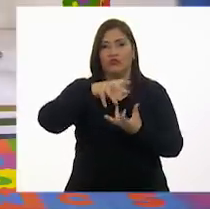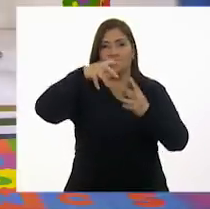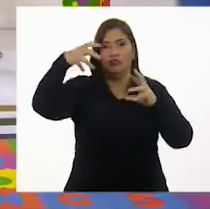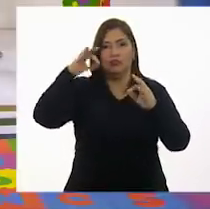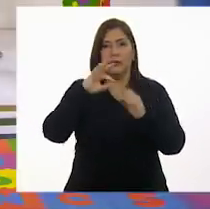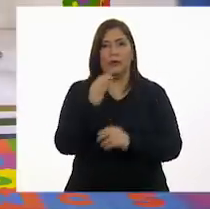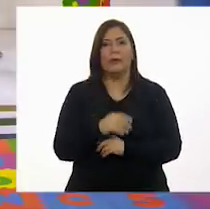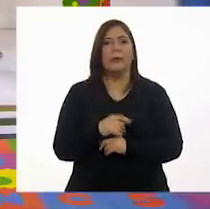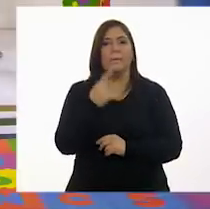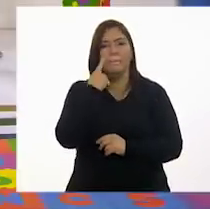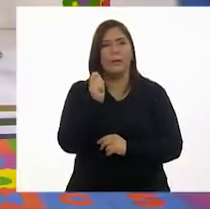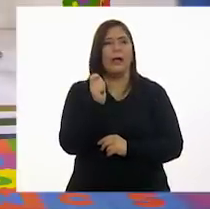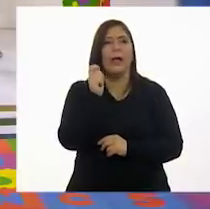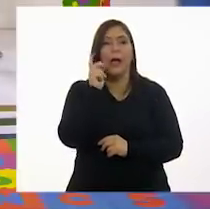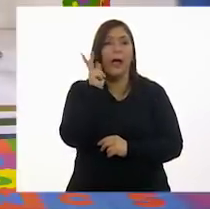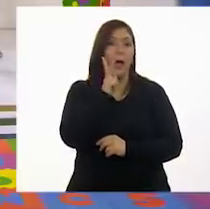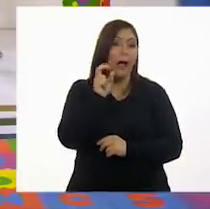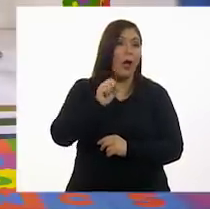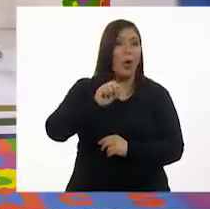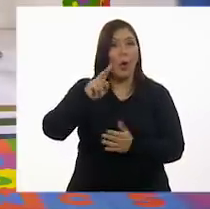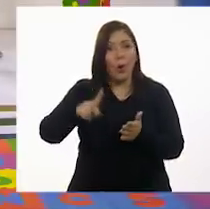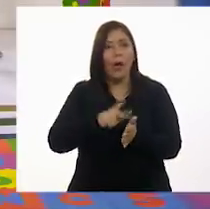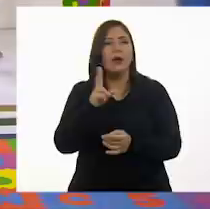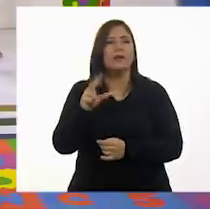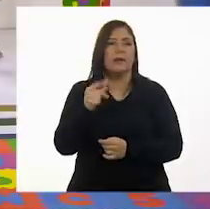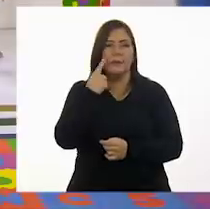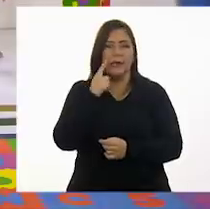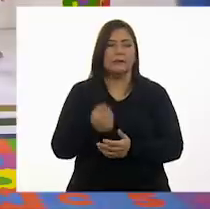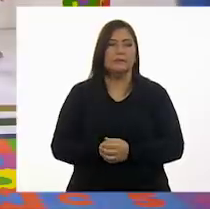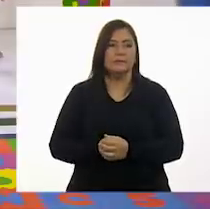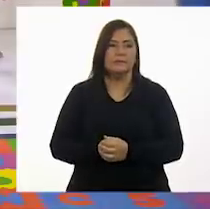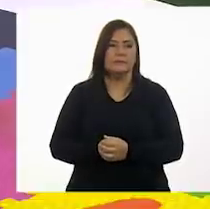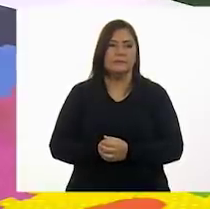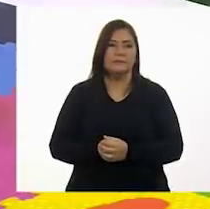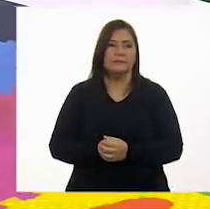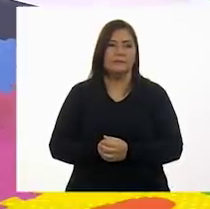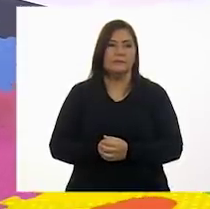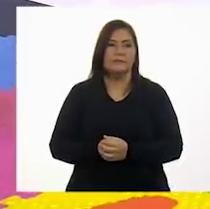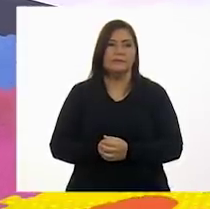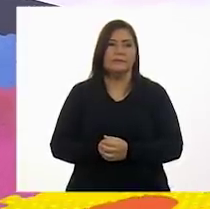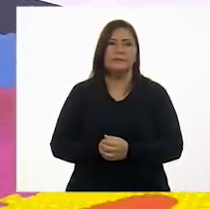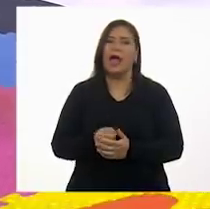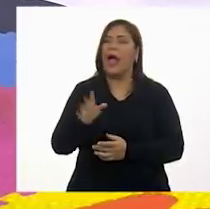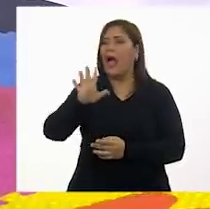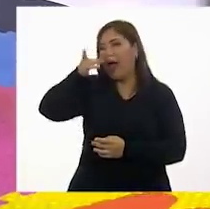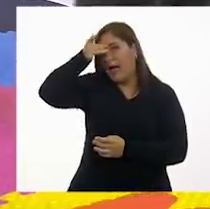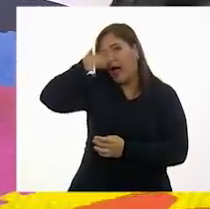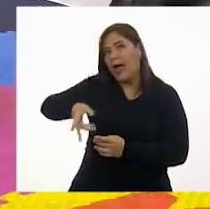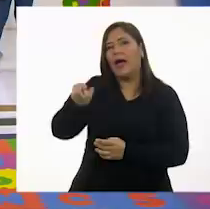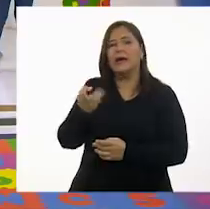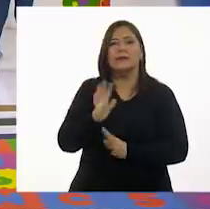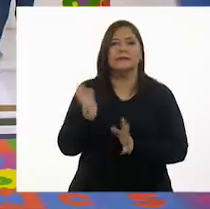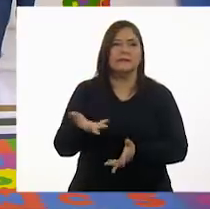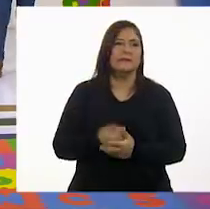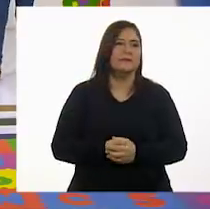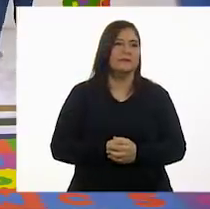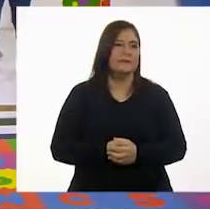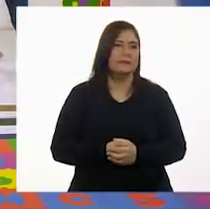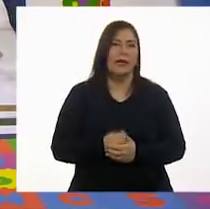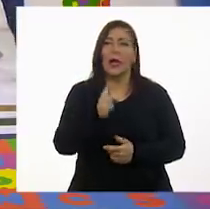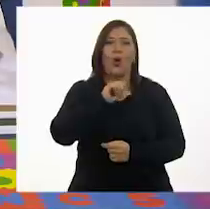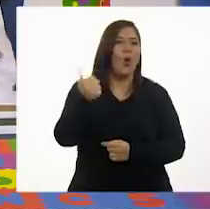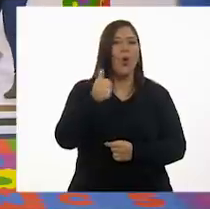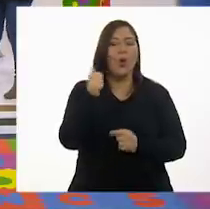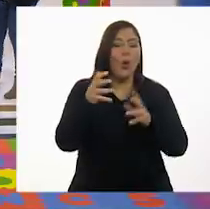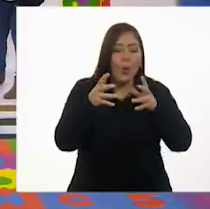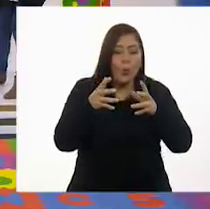ver, esperamos que no se repita. Ok. Ese ya no lo tenemos. Ya cayó. Sóplale,